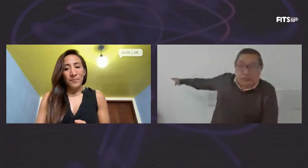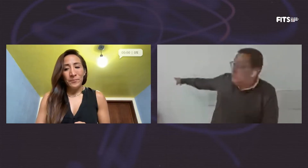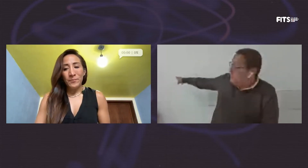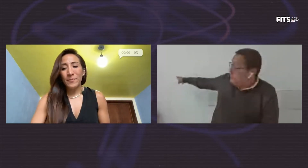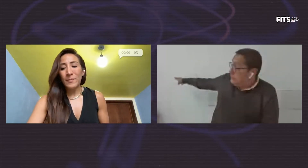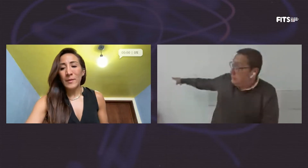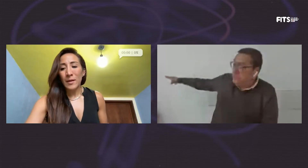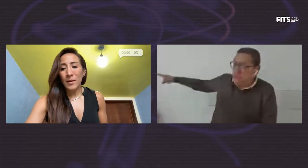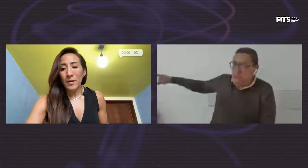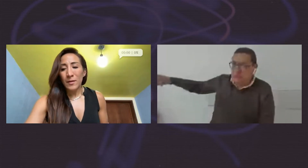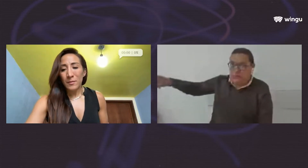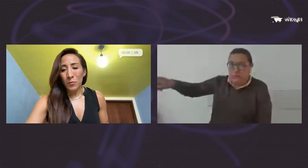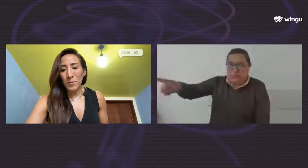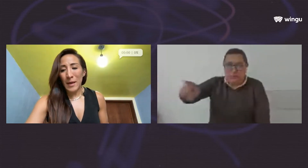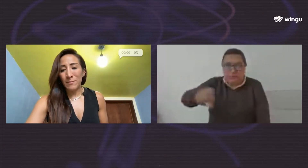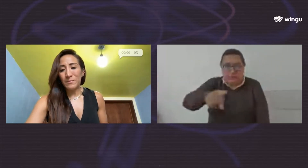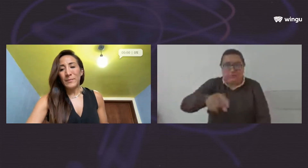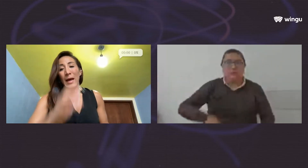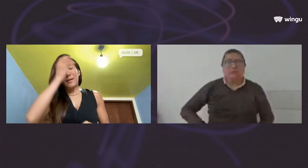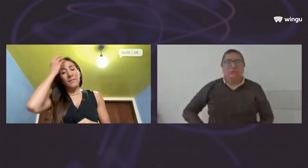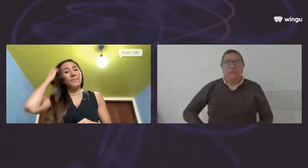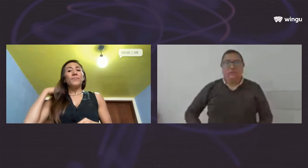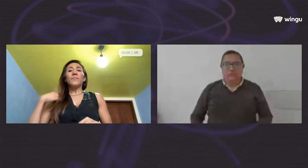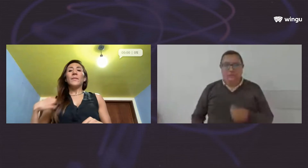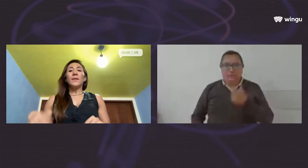Ahora, muy bien.